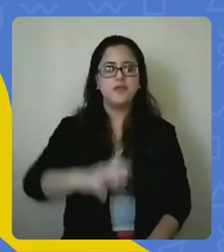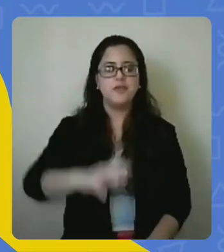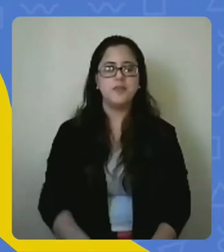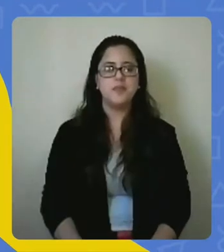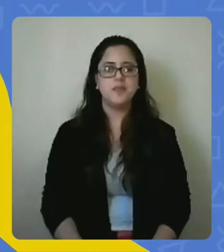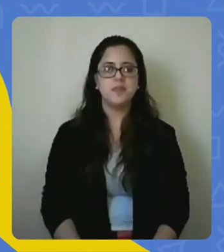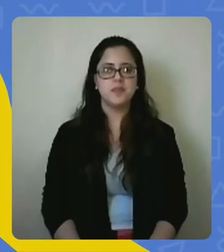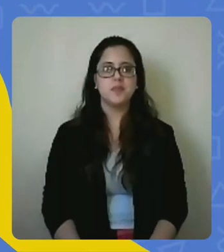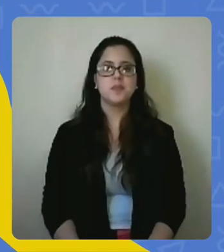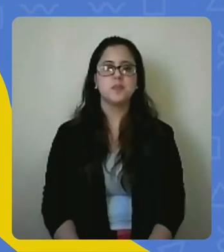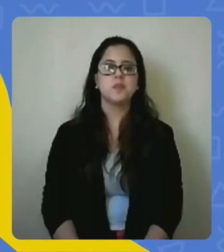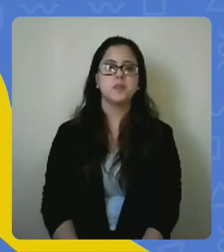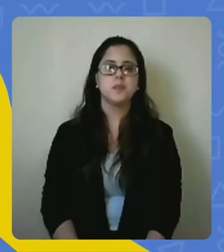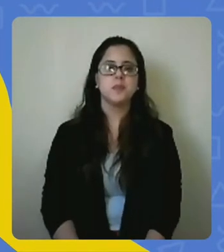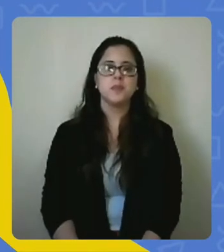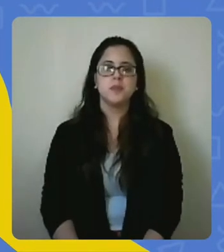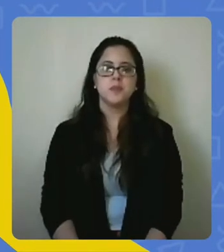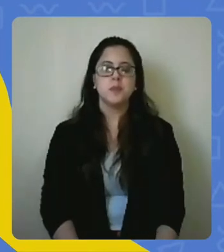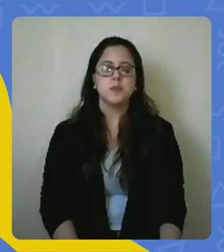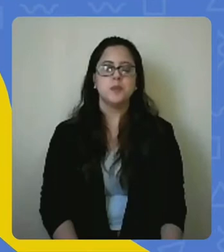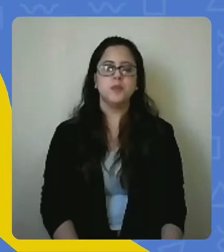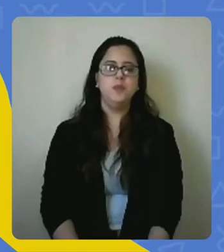Bien.